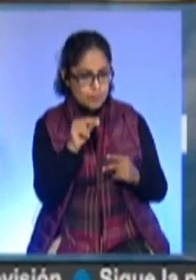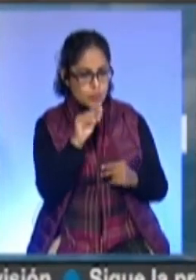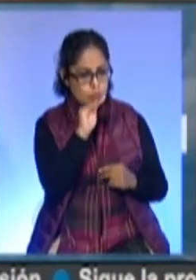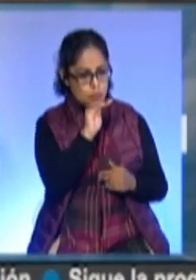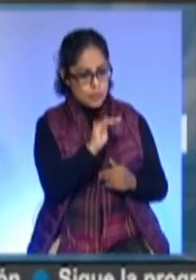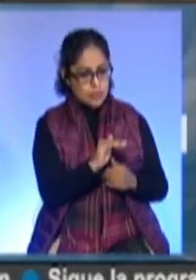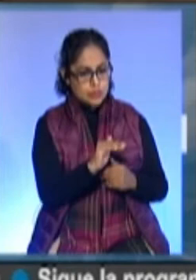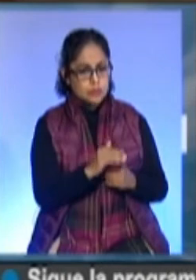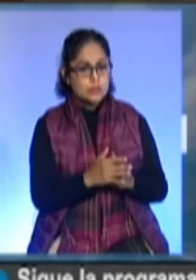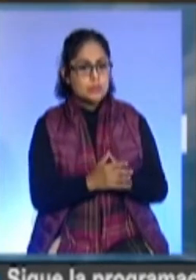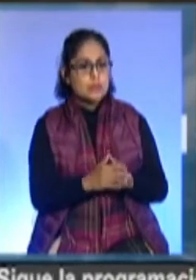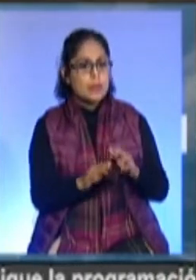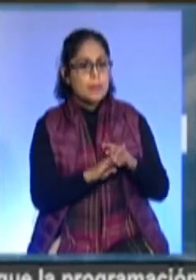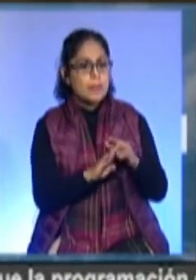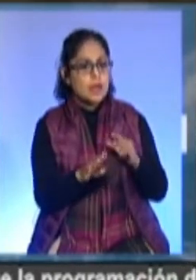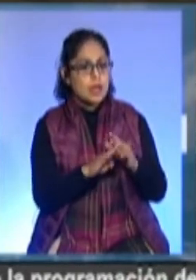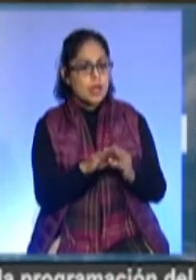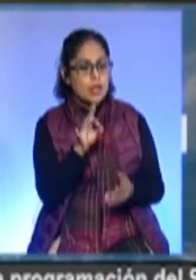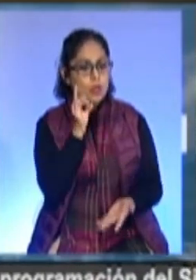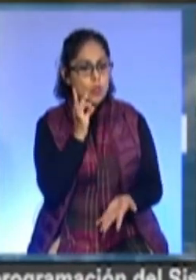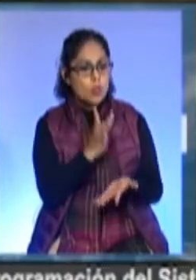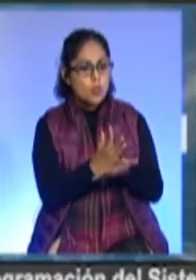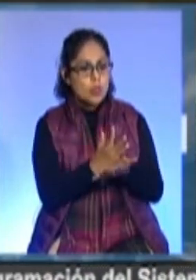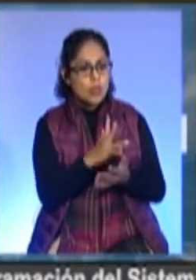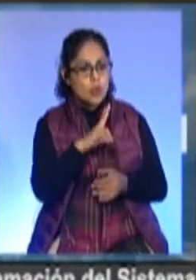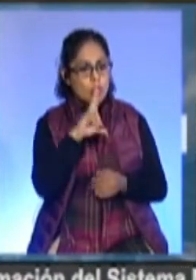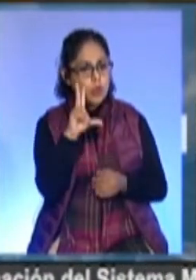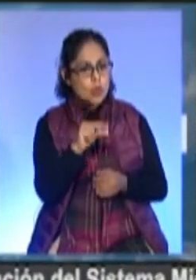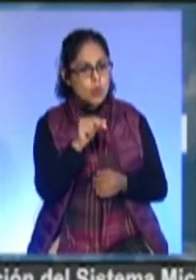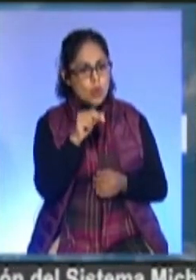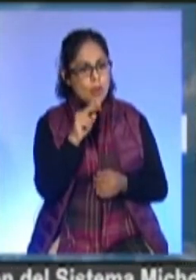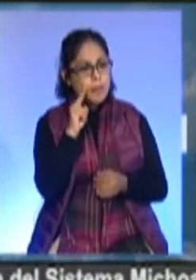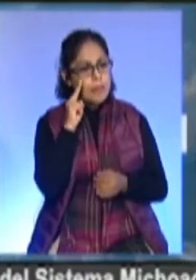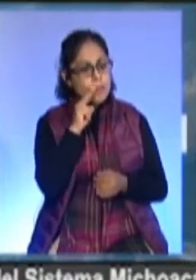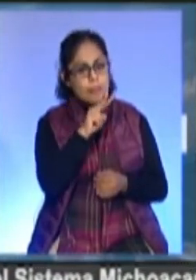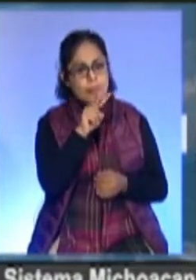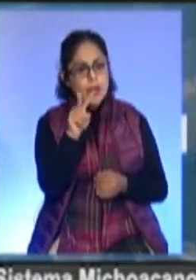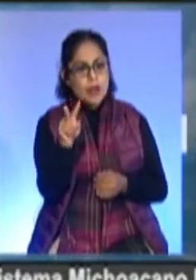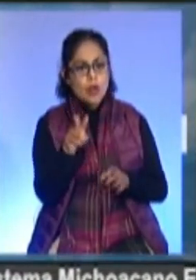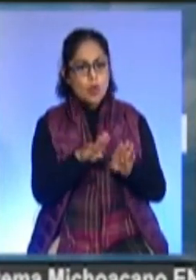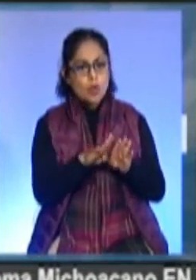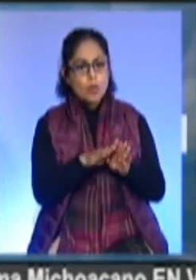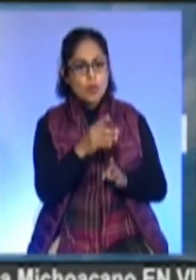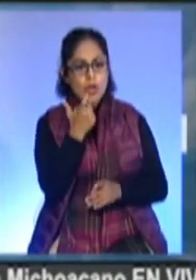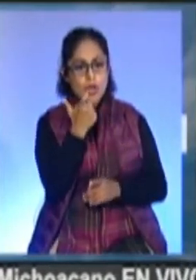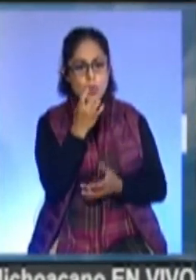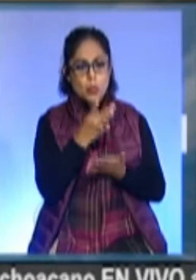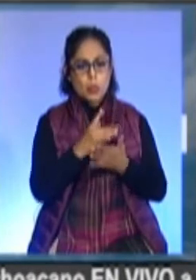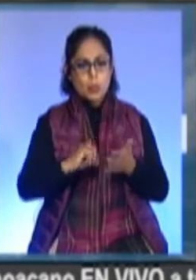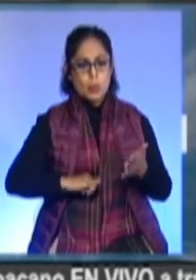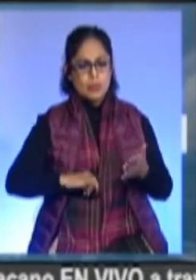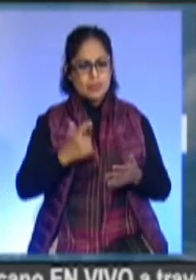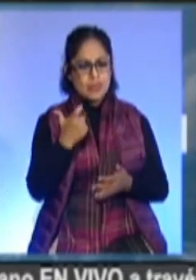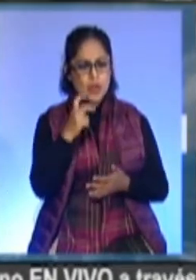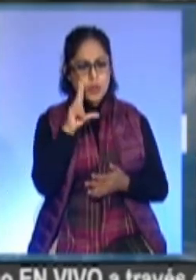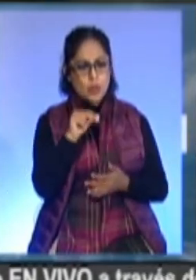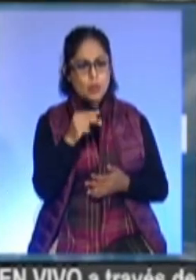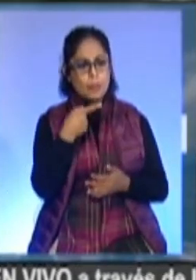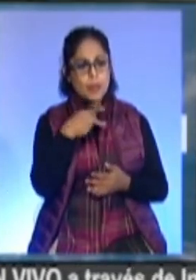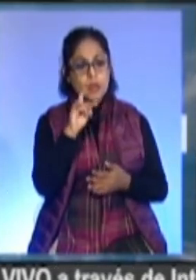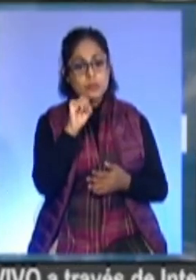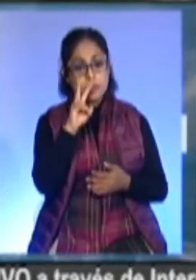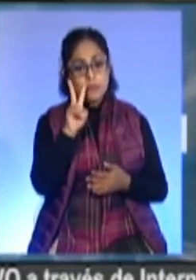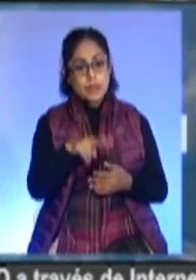que el tema de los migrantes no solamente tiene que verse desde los ojos o desde el enfoque económico de las remesas, pero sí genera un cambio